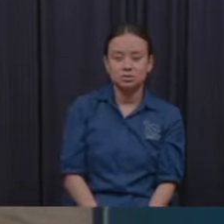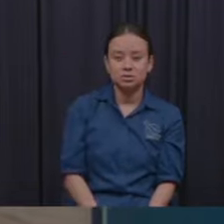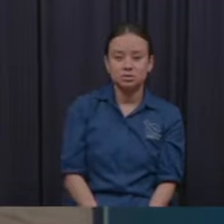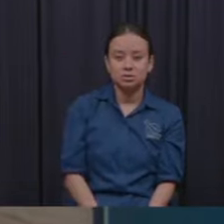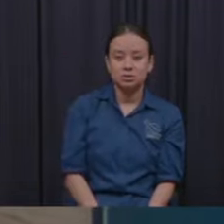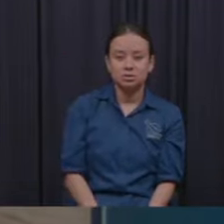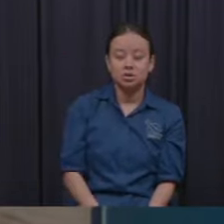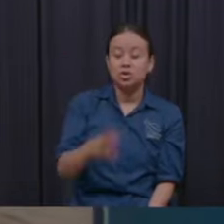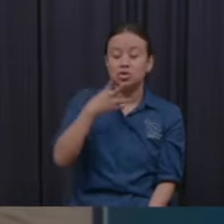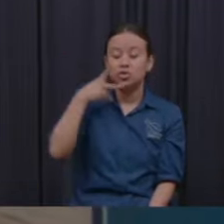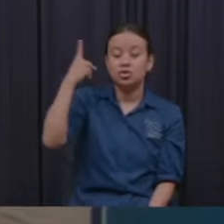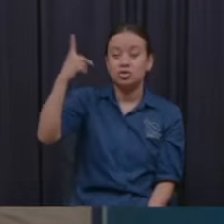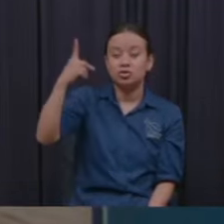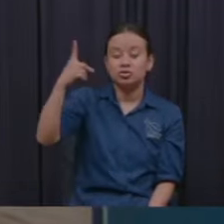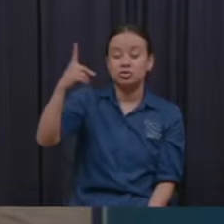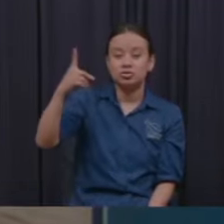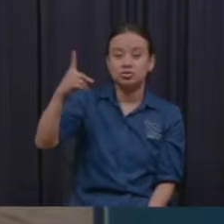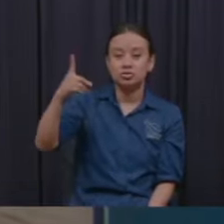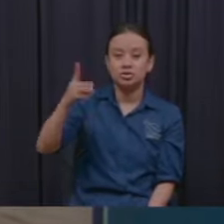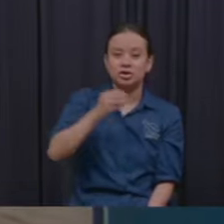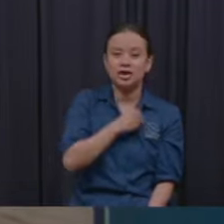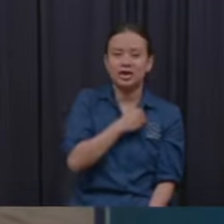porque Dios va a tenernos aquí toda esta semana.